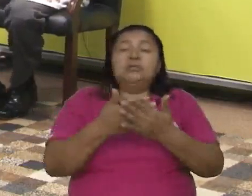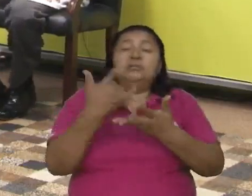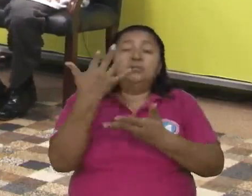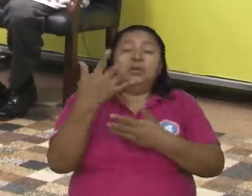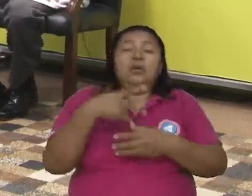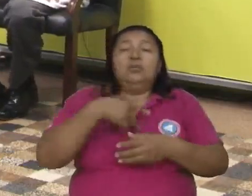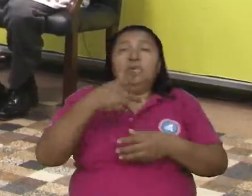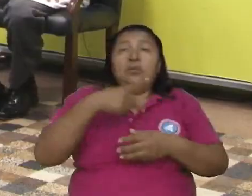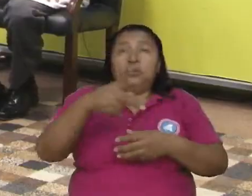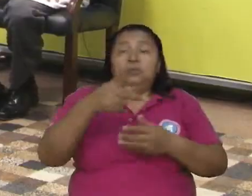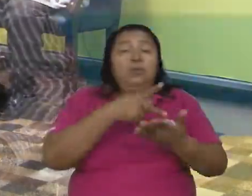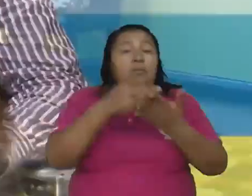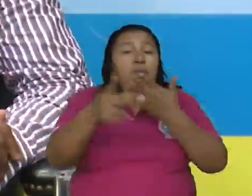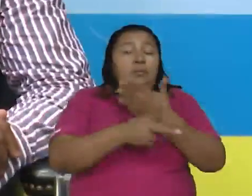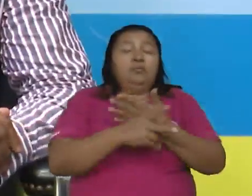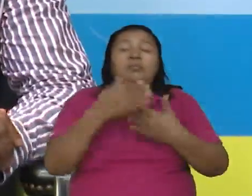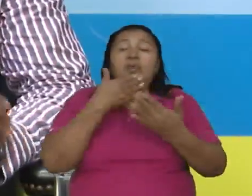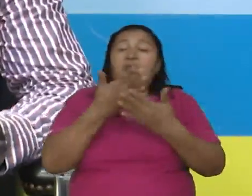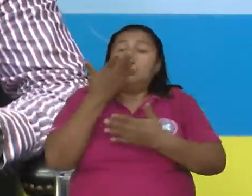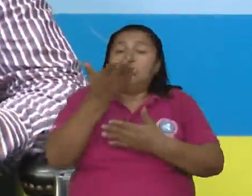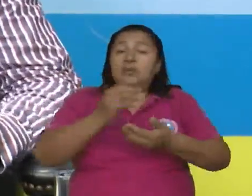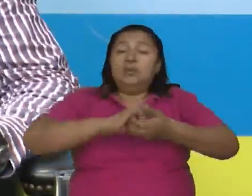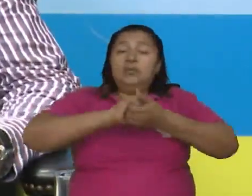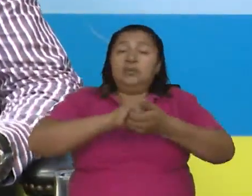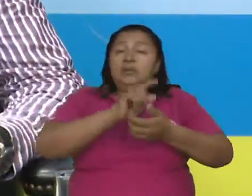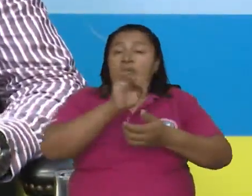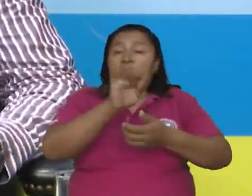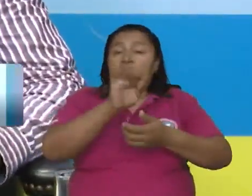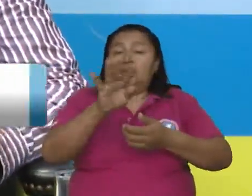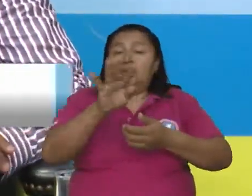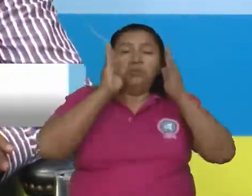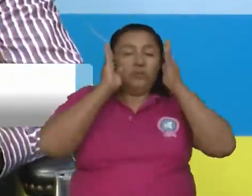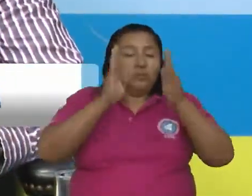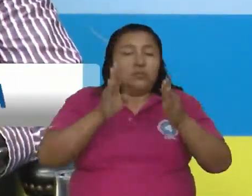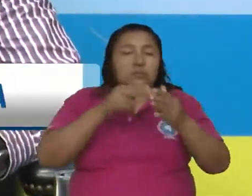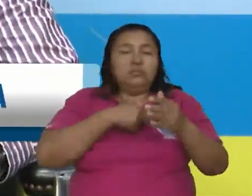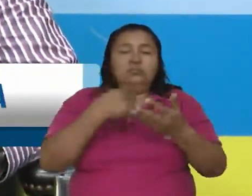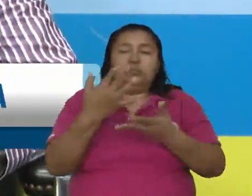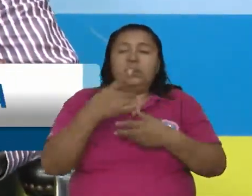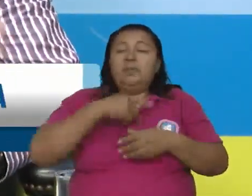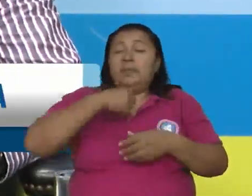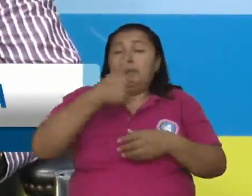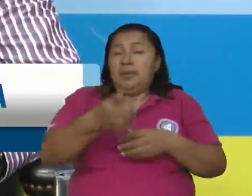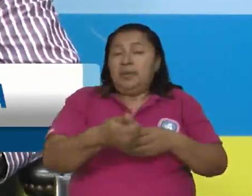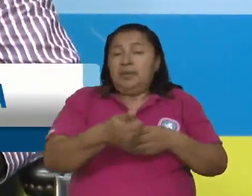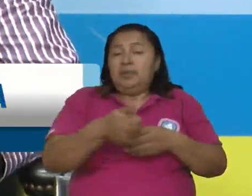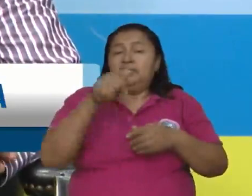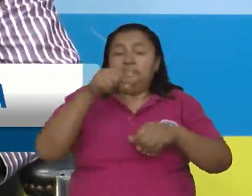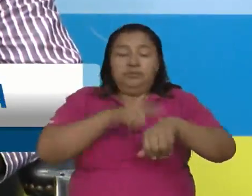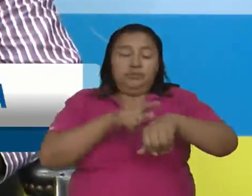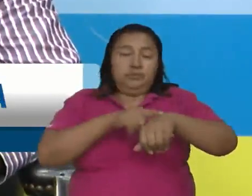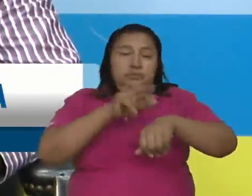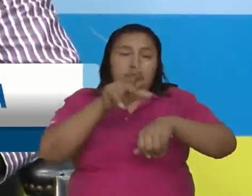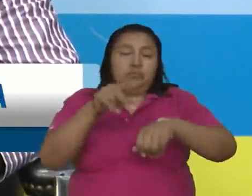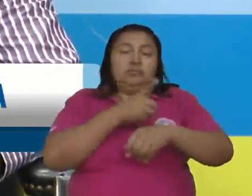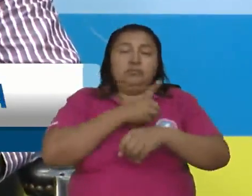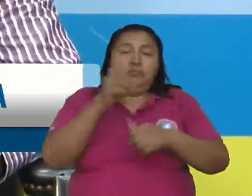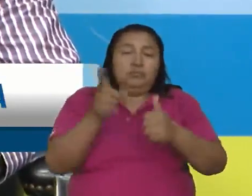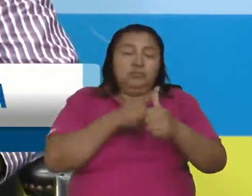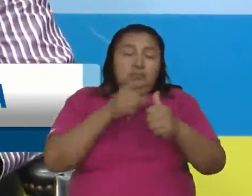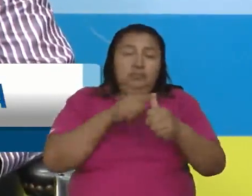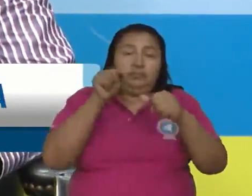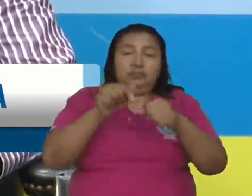en otra ocasión. Le agradecemos también a ustedes, amigos televidentes, por su fiel sintonía. Le esperamos mañana a esta misma hora, si Dios lo